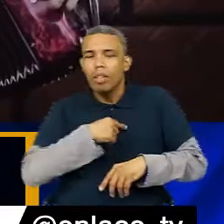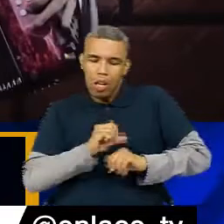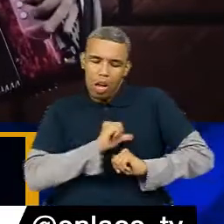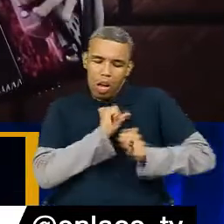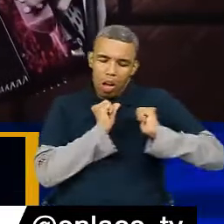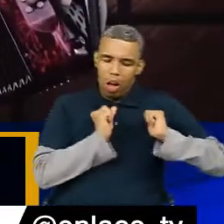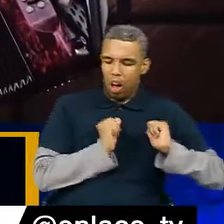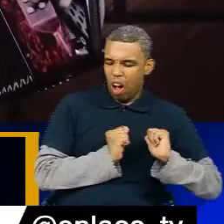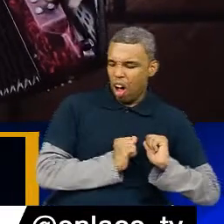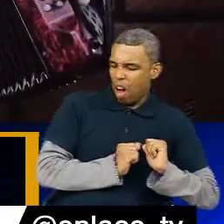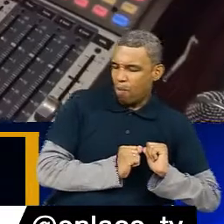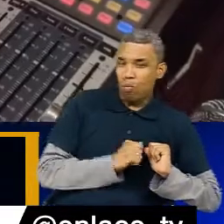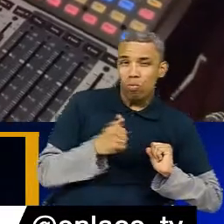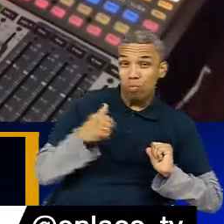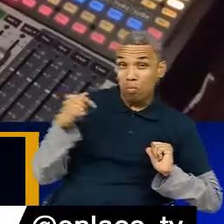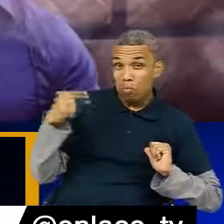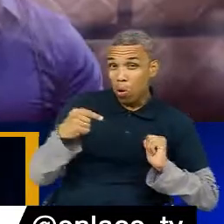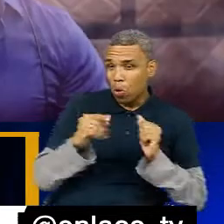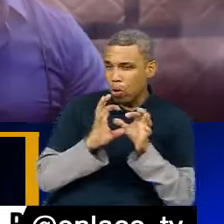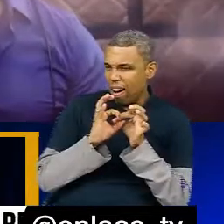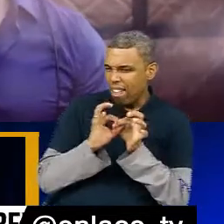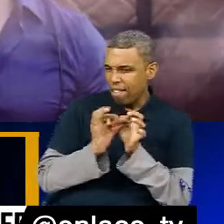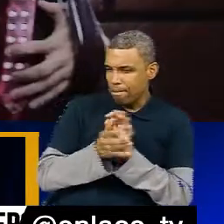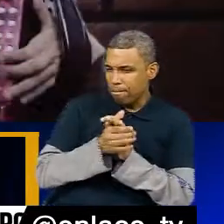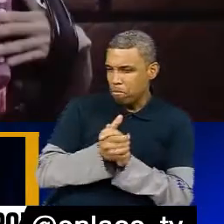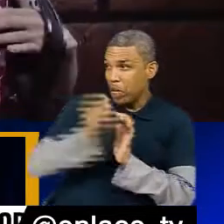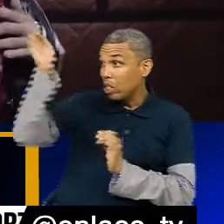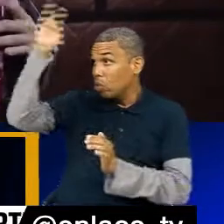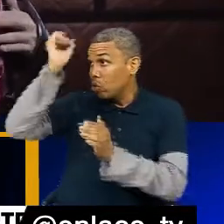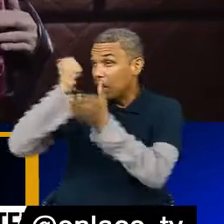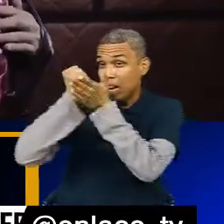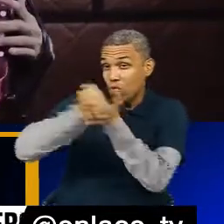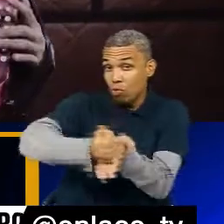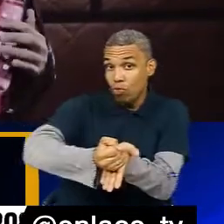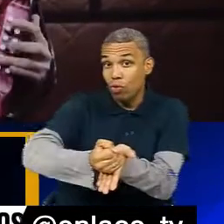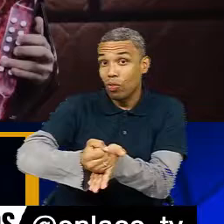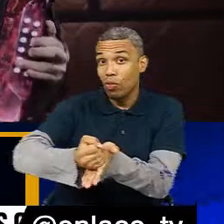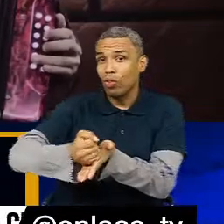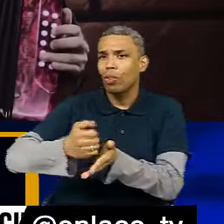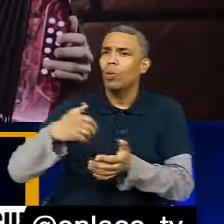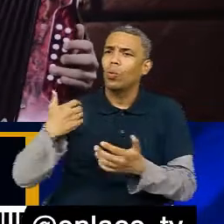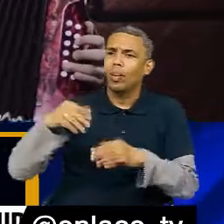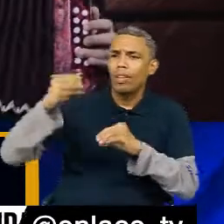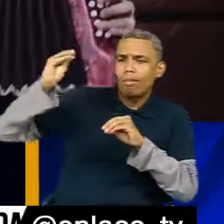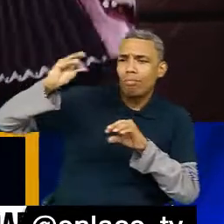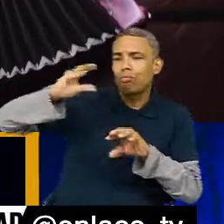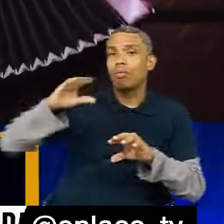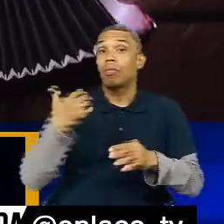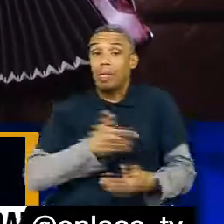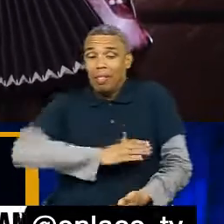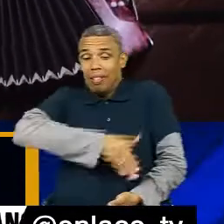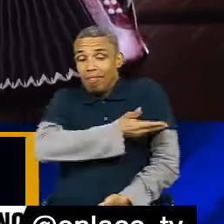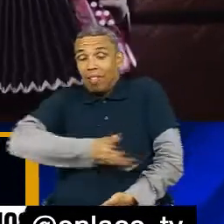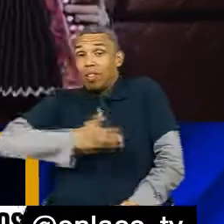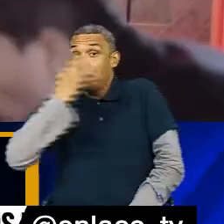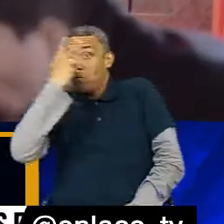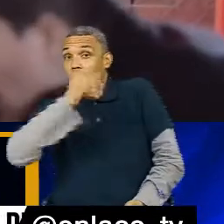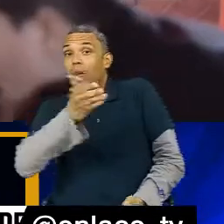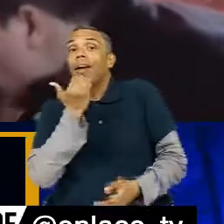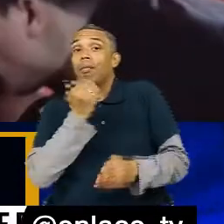persona que para ti es lo más especial, una canción llena, pero de mucho amor. Para los enamorados. Para los enamorados y el que no está enamorado